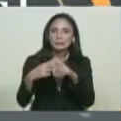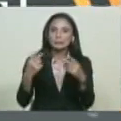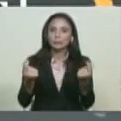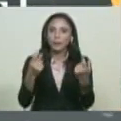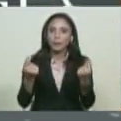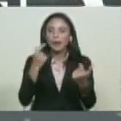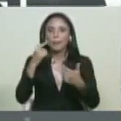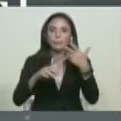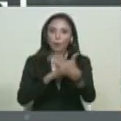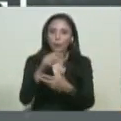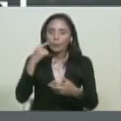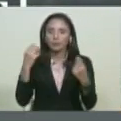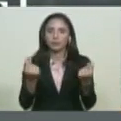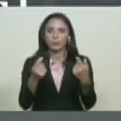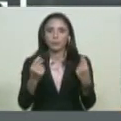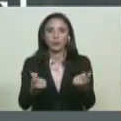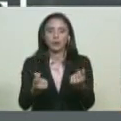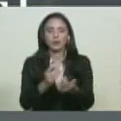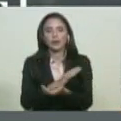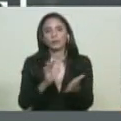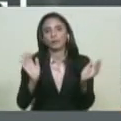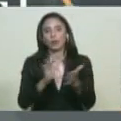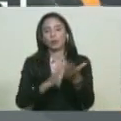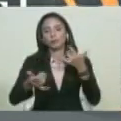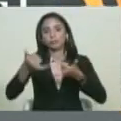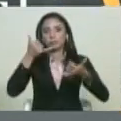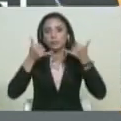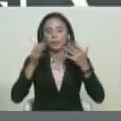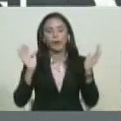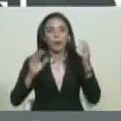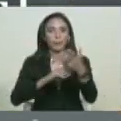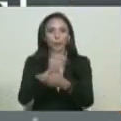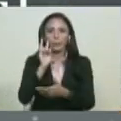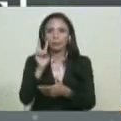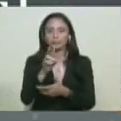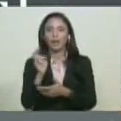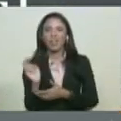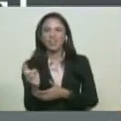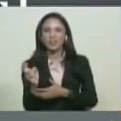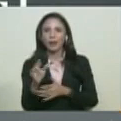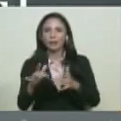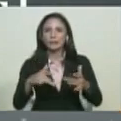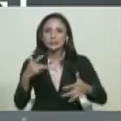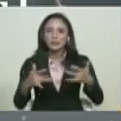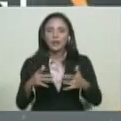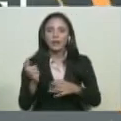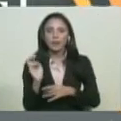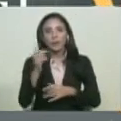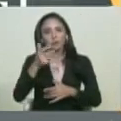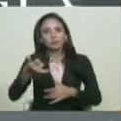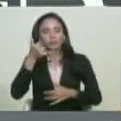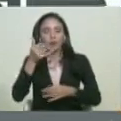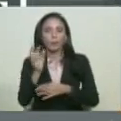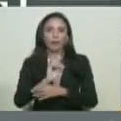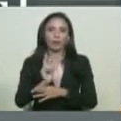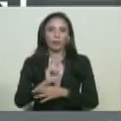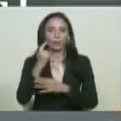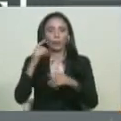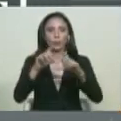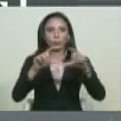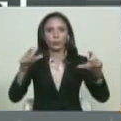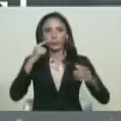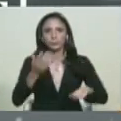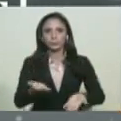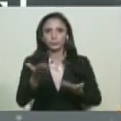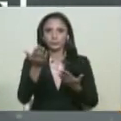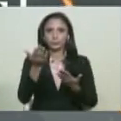cualquier situación y llamar ante cualquier novedad a esos números telefónicos que van a estar